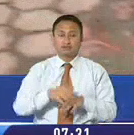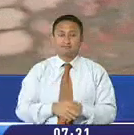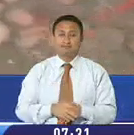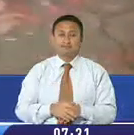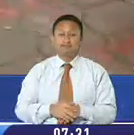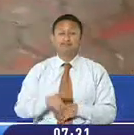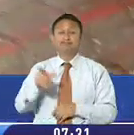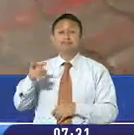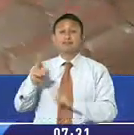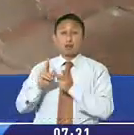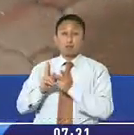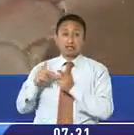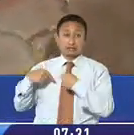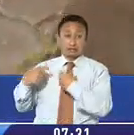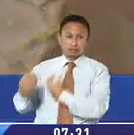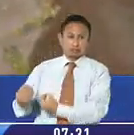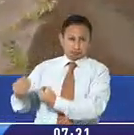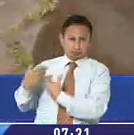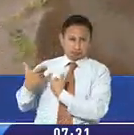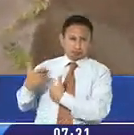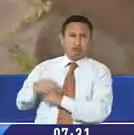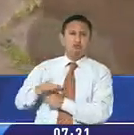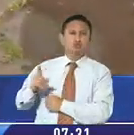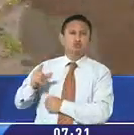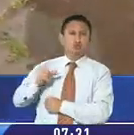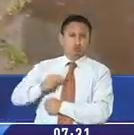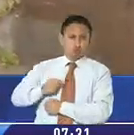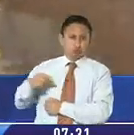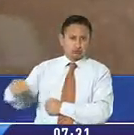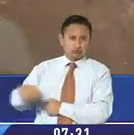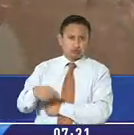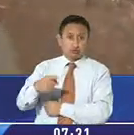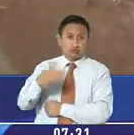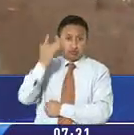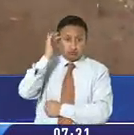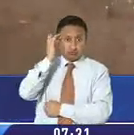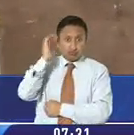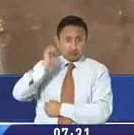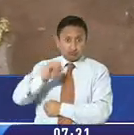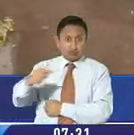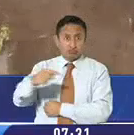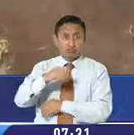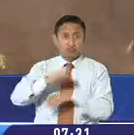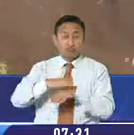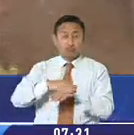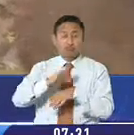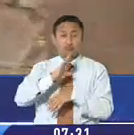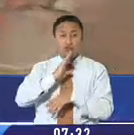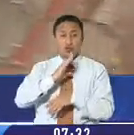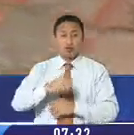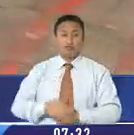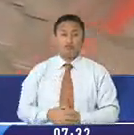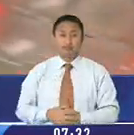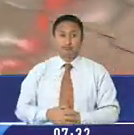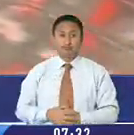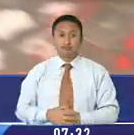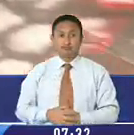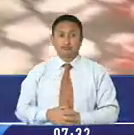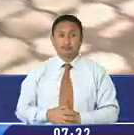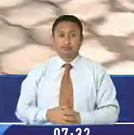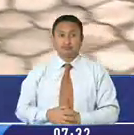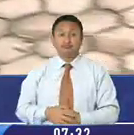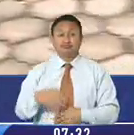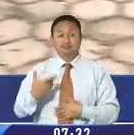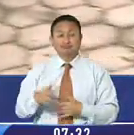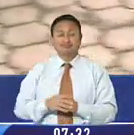a contar mayores detalles del malestar que ustedes tienen y el miedo que tienen precisamente por la filtración de agua. Buenos días. Hola, señorita, buenos días.